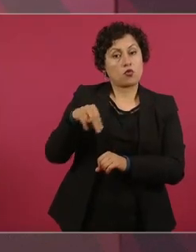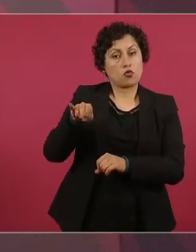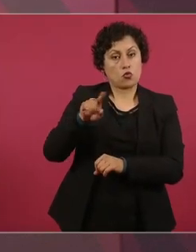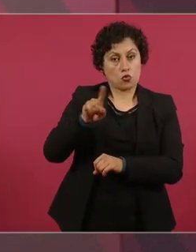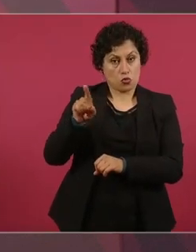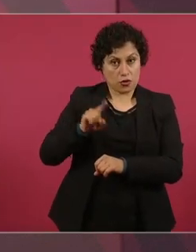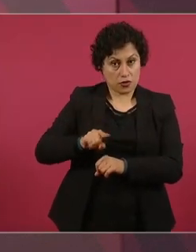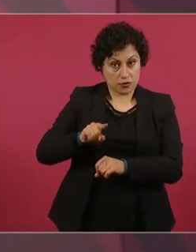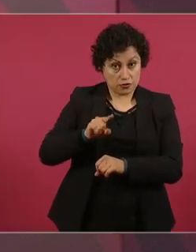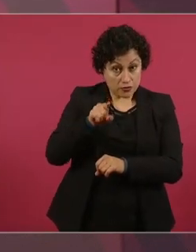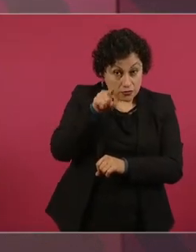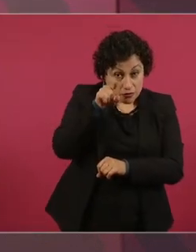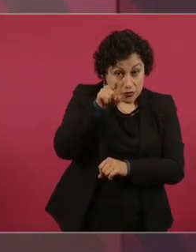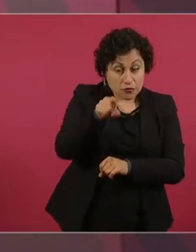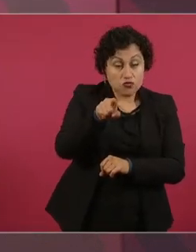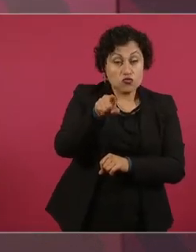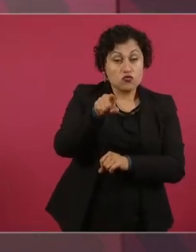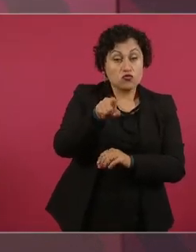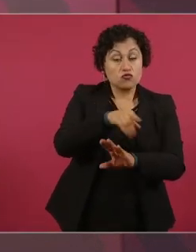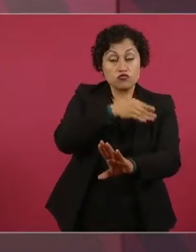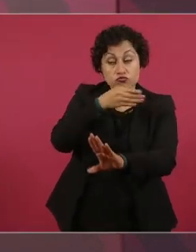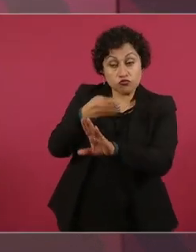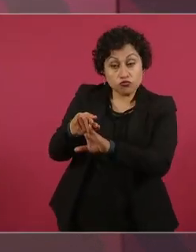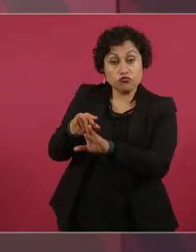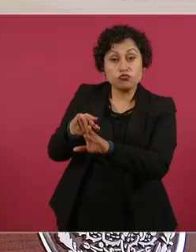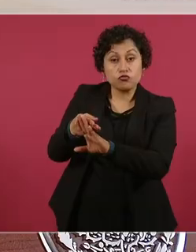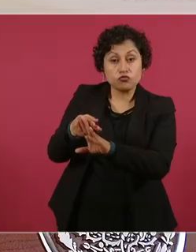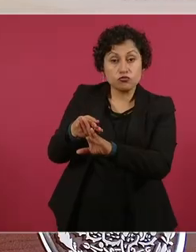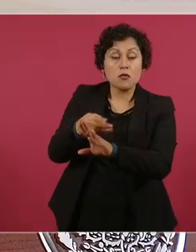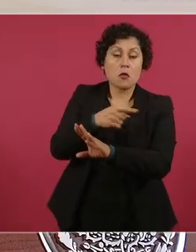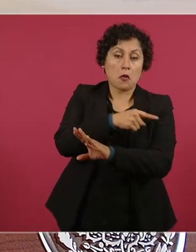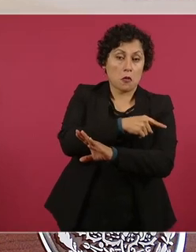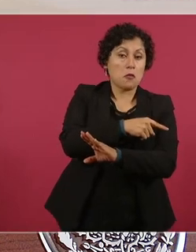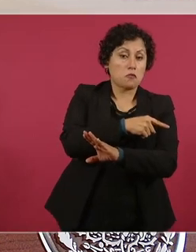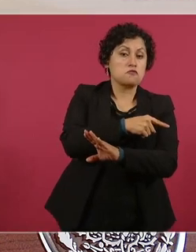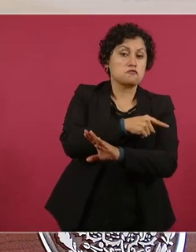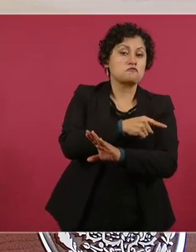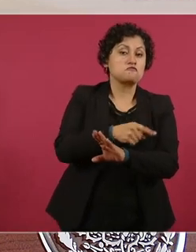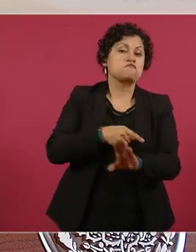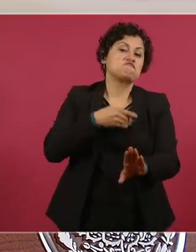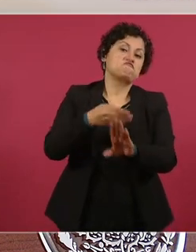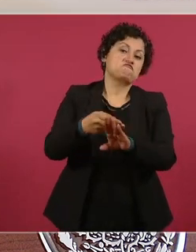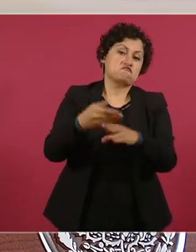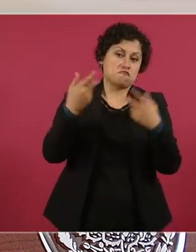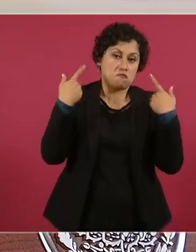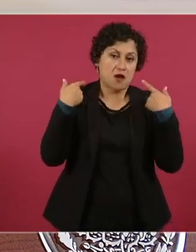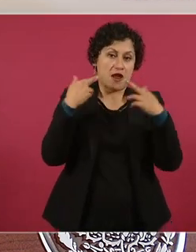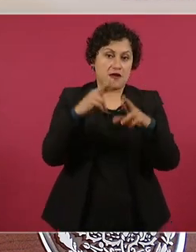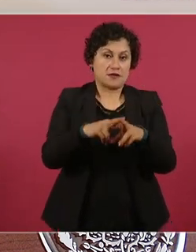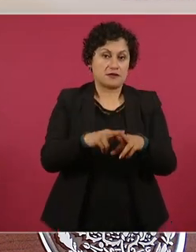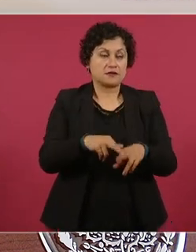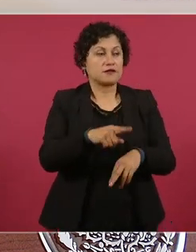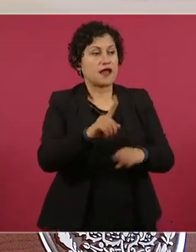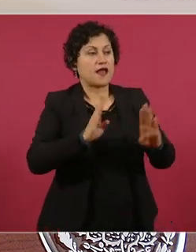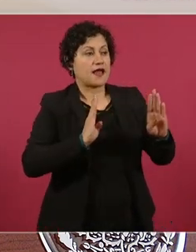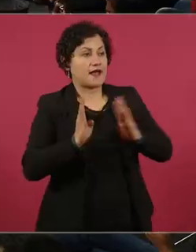iba a usar la fuerza en contra de los maestros. El Ejército. Que la iba